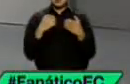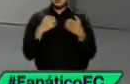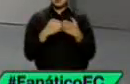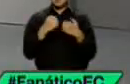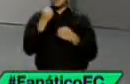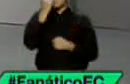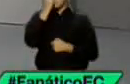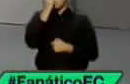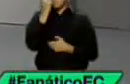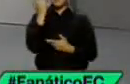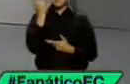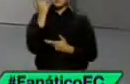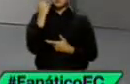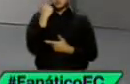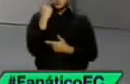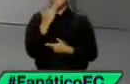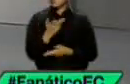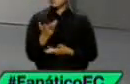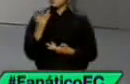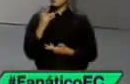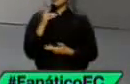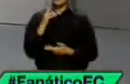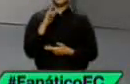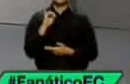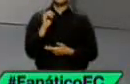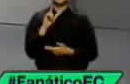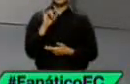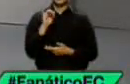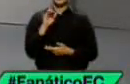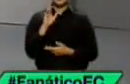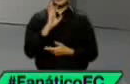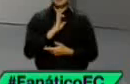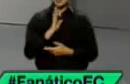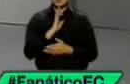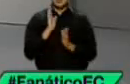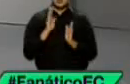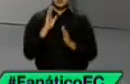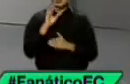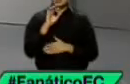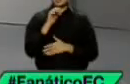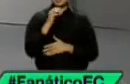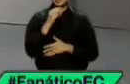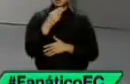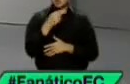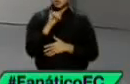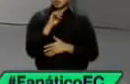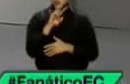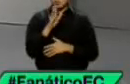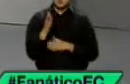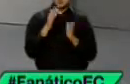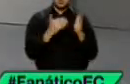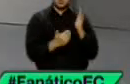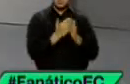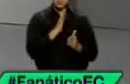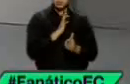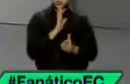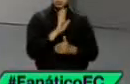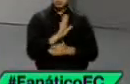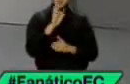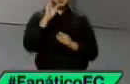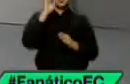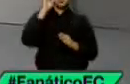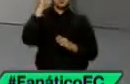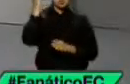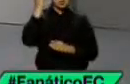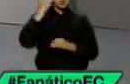roja. Esto luego de la salida estrepitosa de Julen Lopetegui, del interinazgo también de Fernando Hierro. Él ha manifestado que no van a cambiar su estilo y